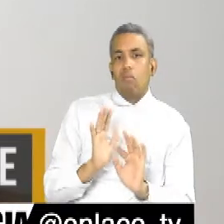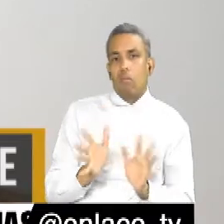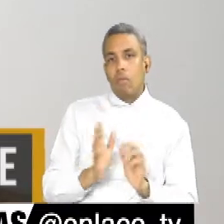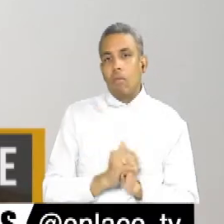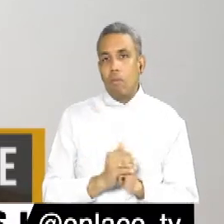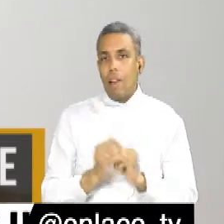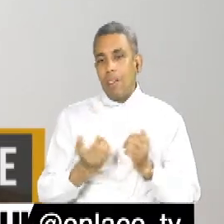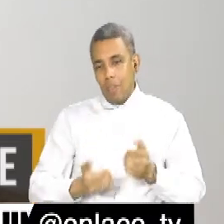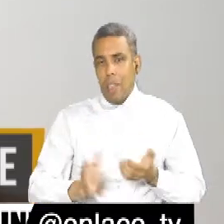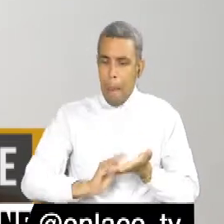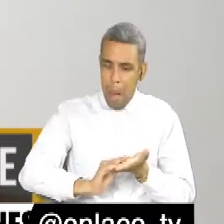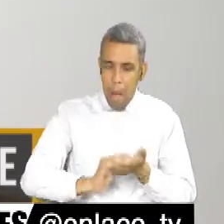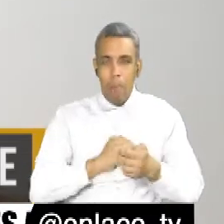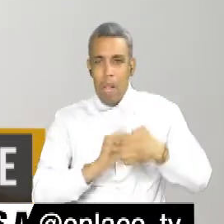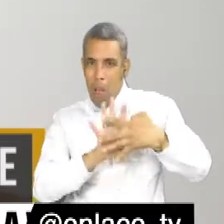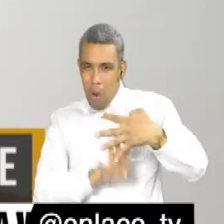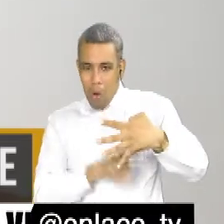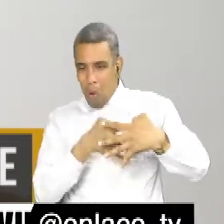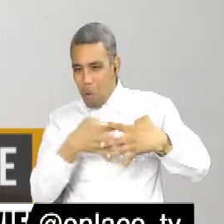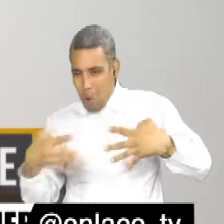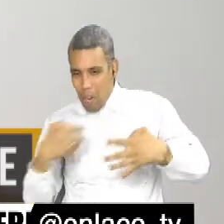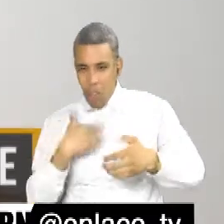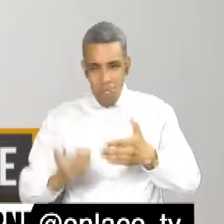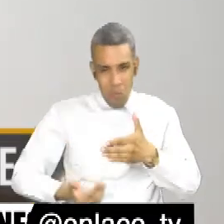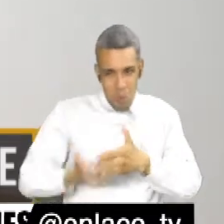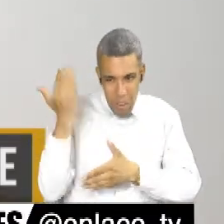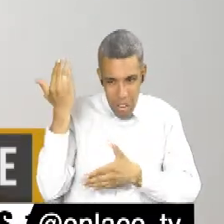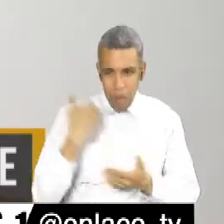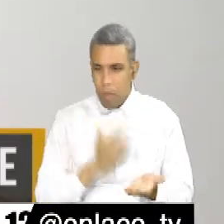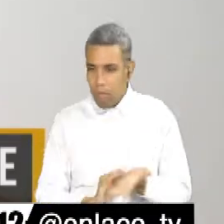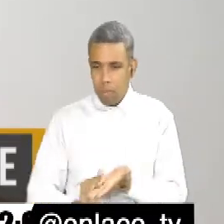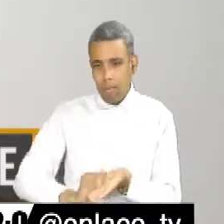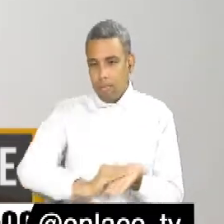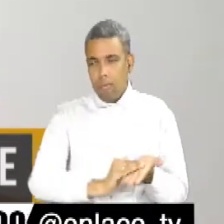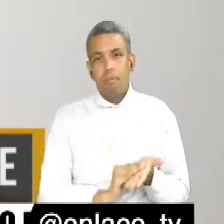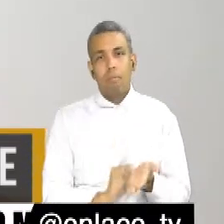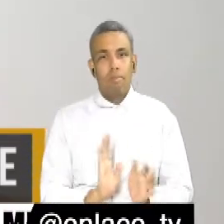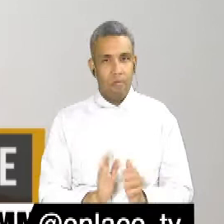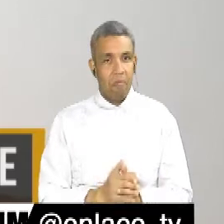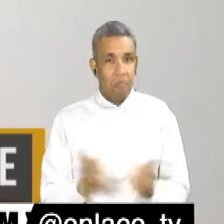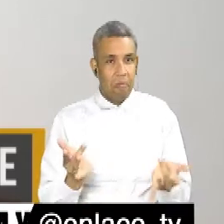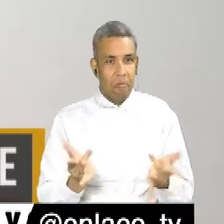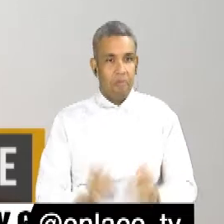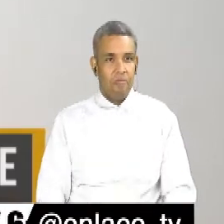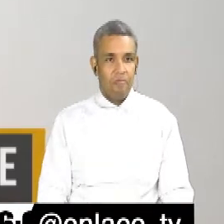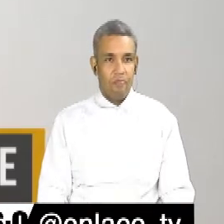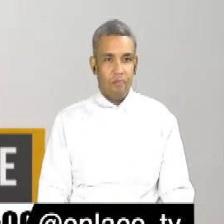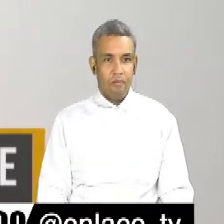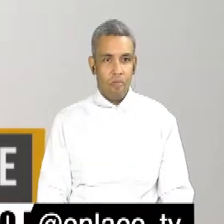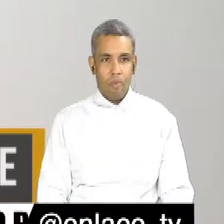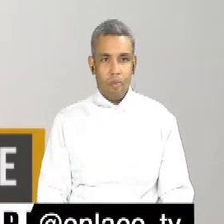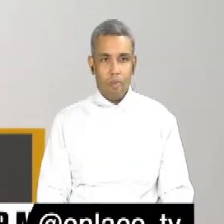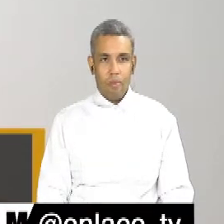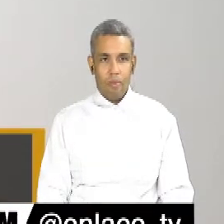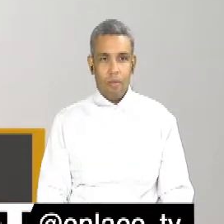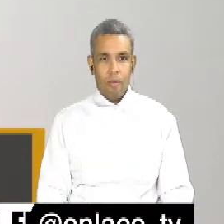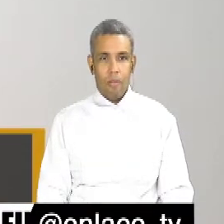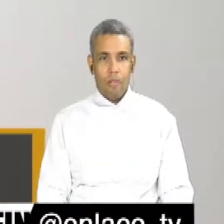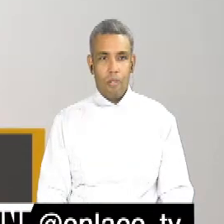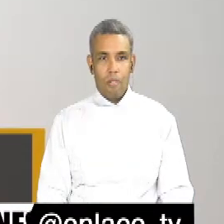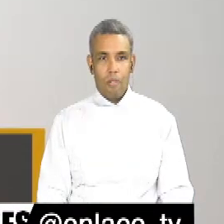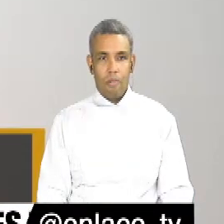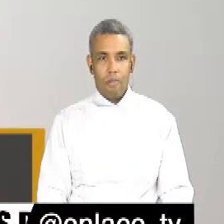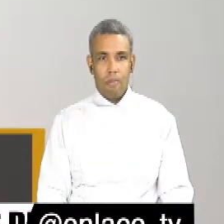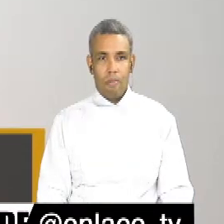escolar y en la medida de que se vaya desarrollando las acciones por parte del Ministerio, nosotros estaremos